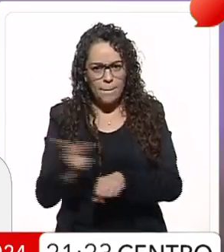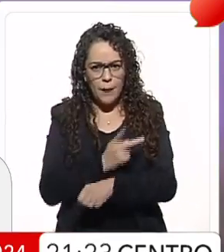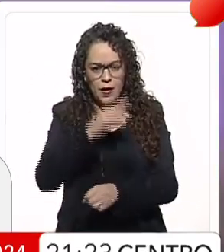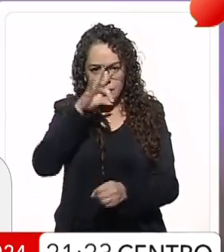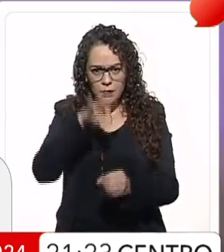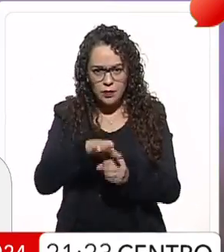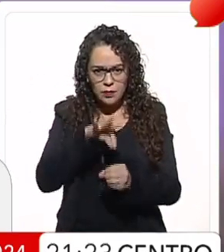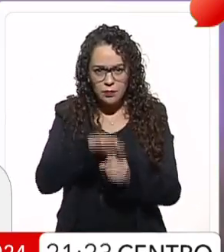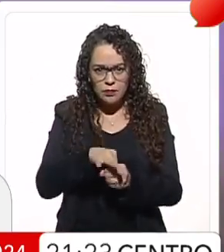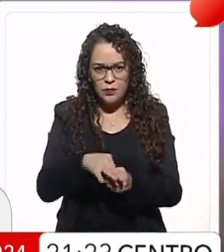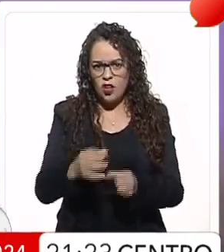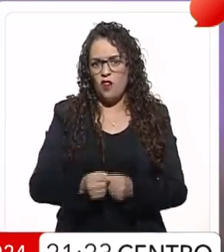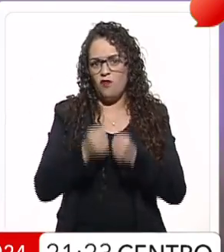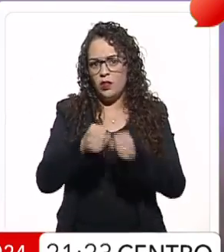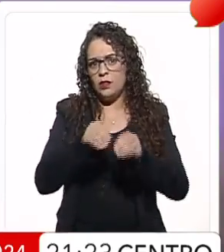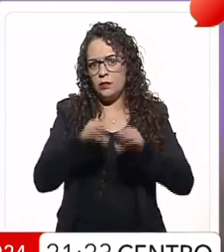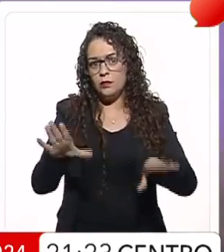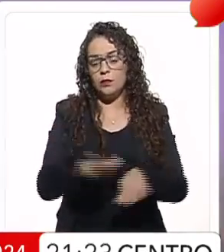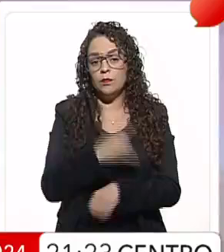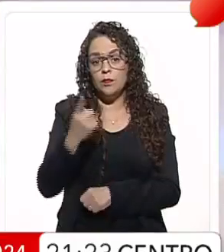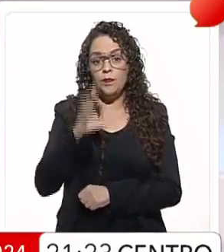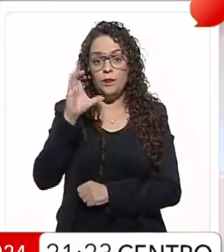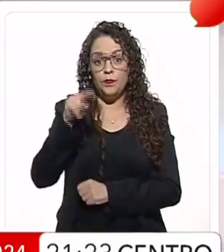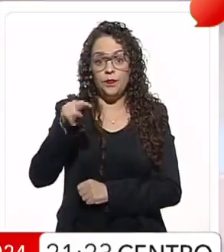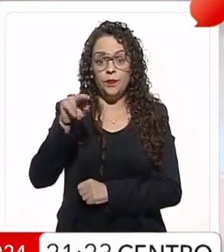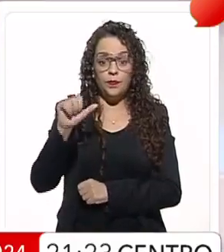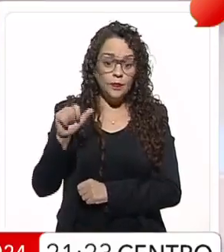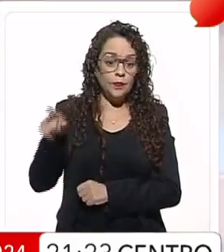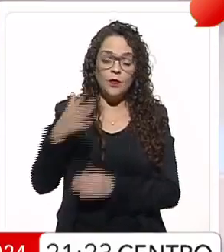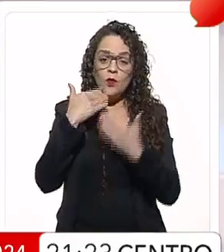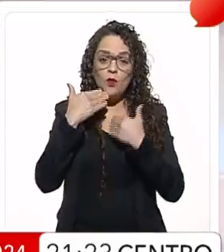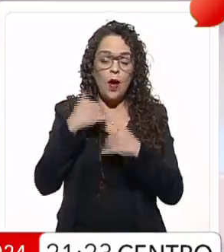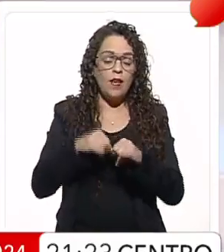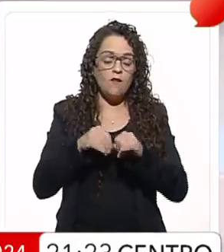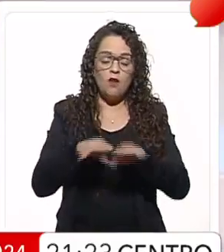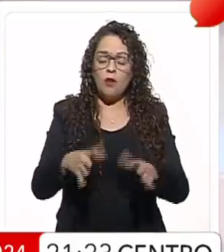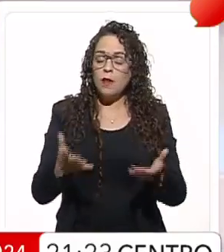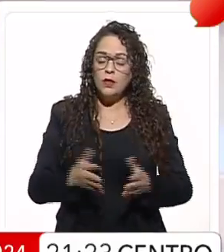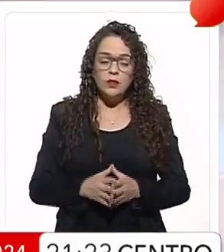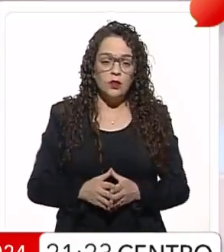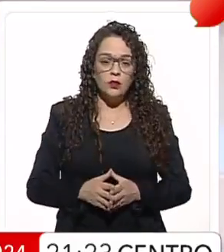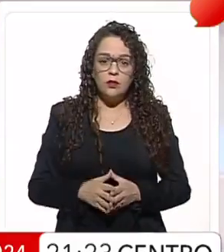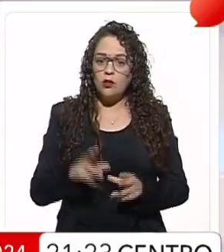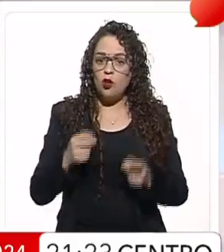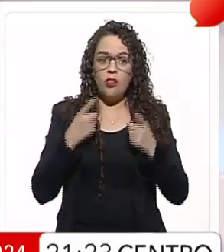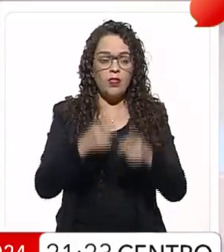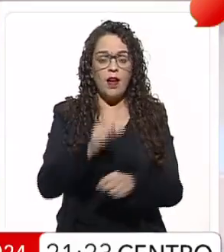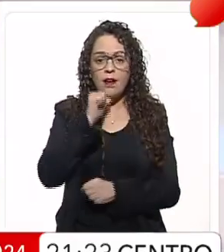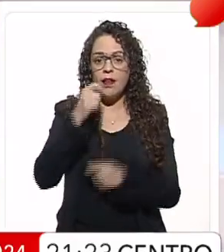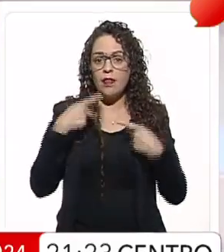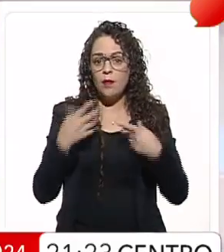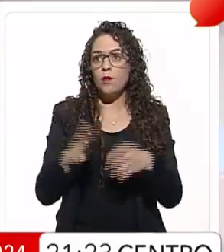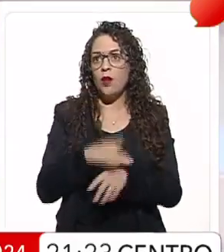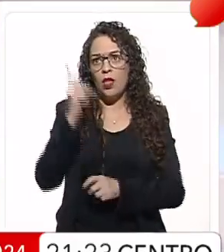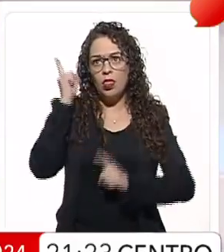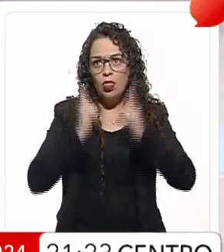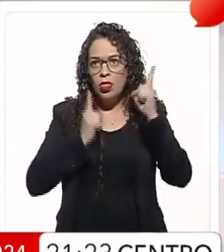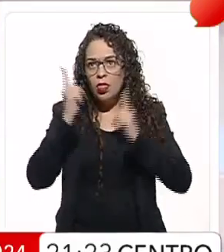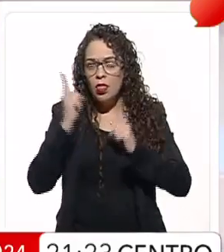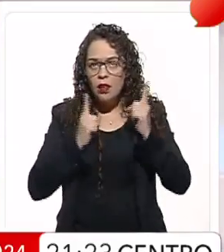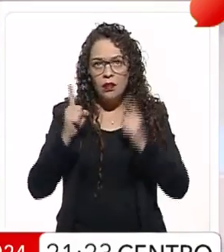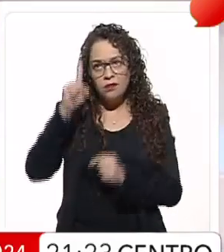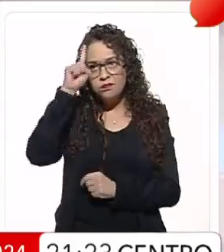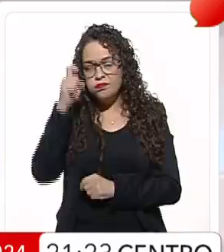de información por parte del CNE. Sí hay un vacío informativo, pero también hay una construcción